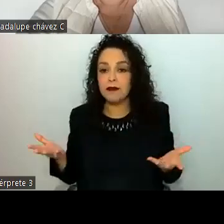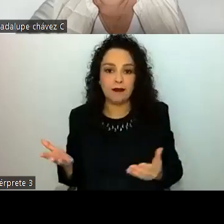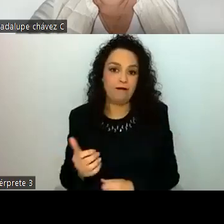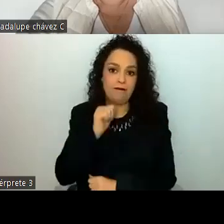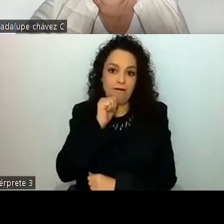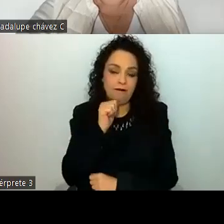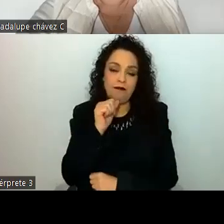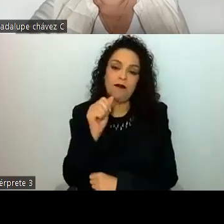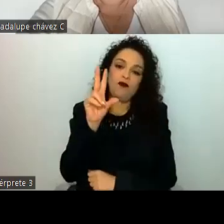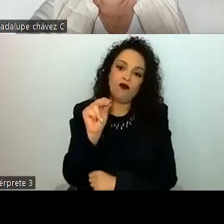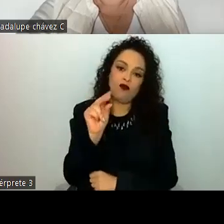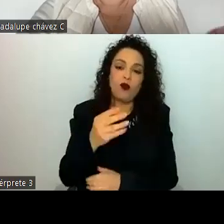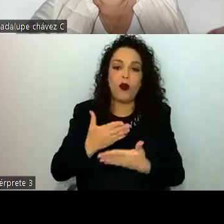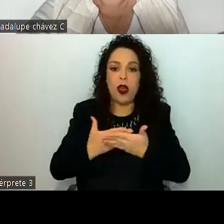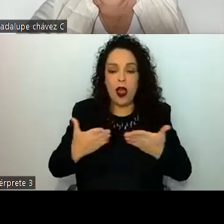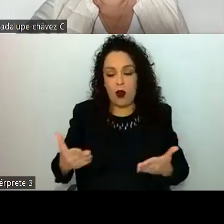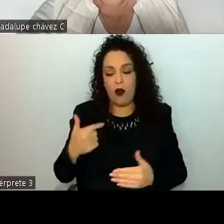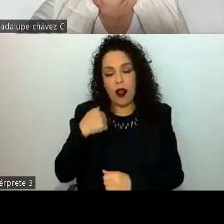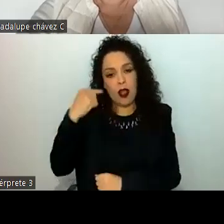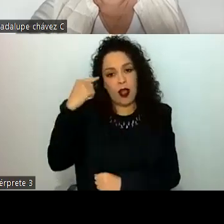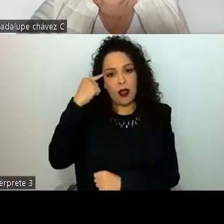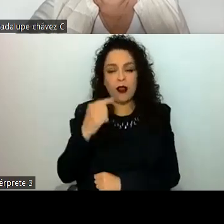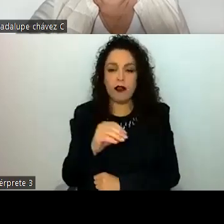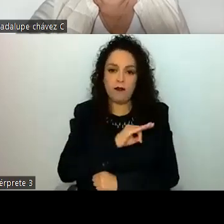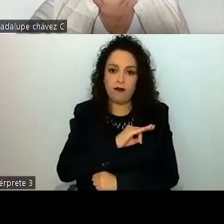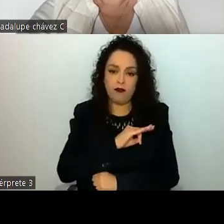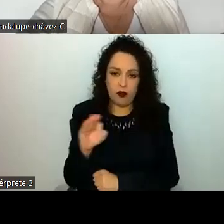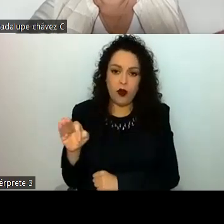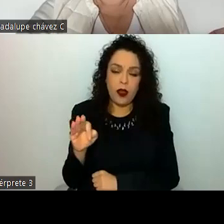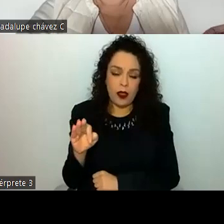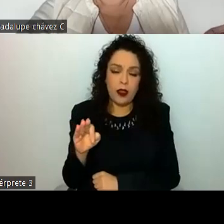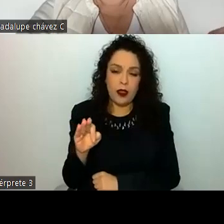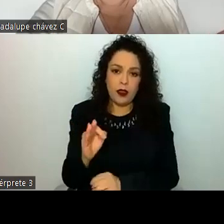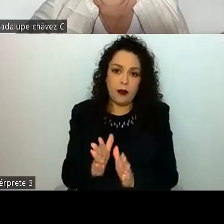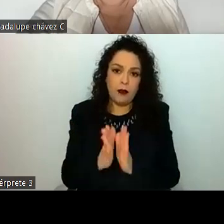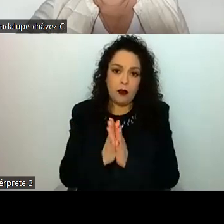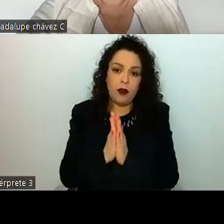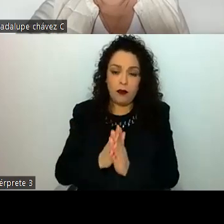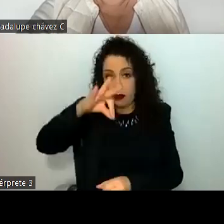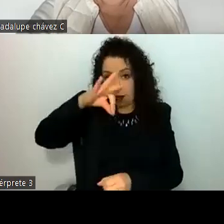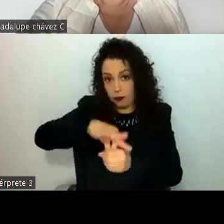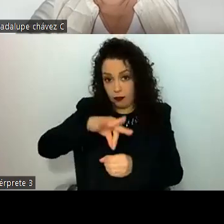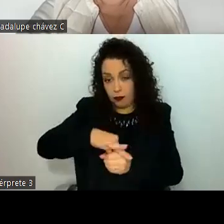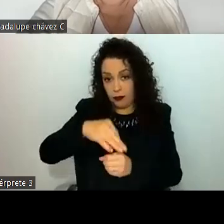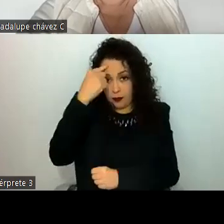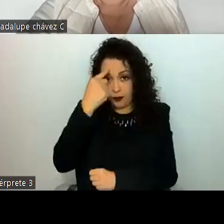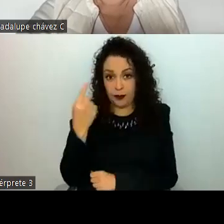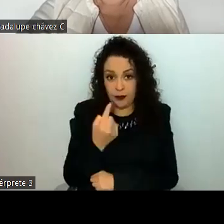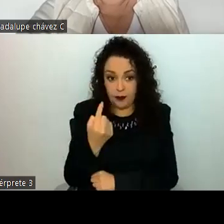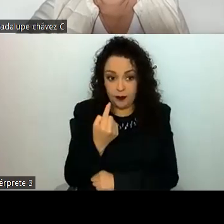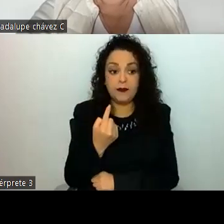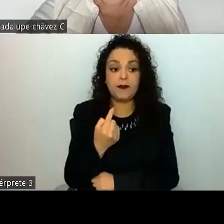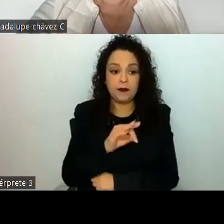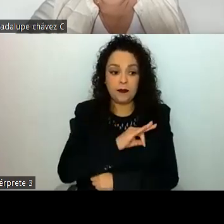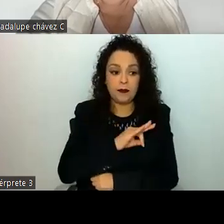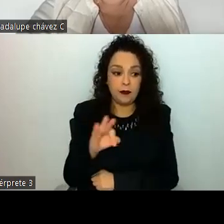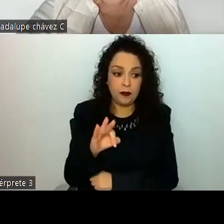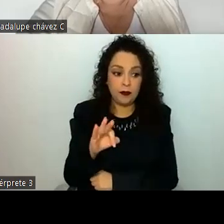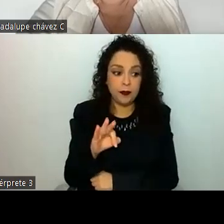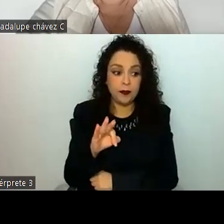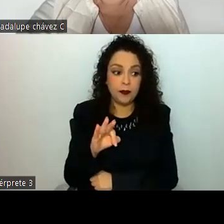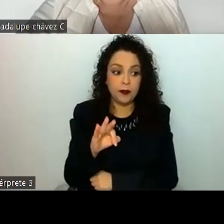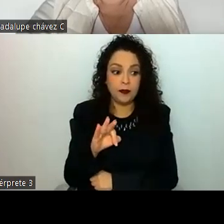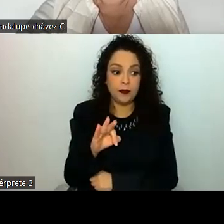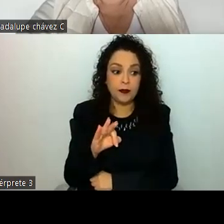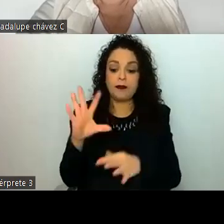así lo considera, me gustaría que se tomara la votación a efecto de determinar si se desahoga la presente sesión,